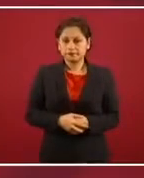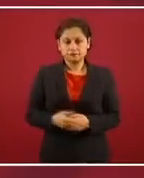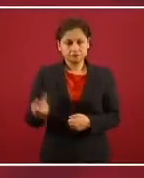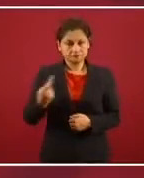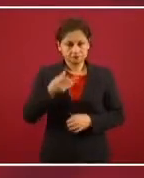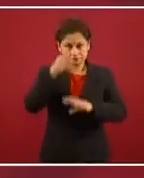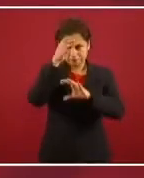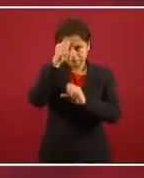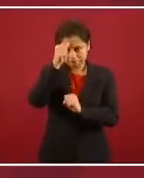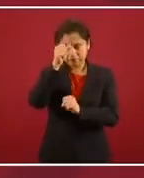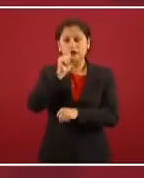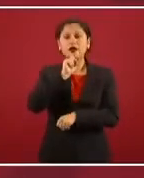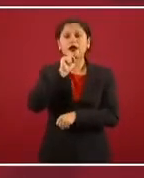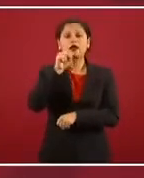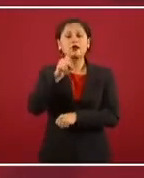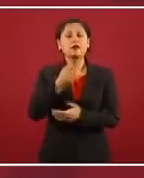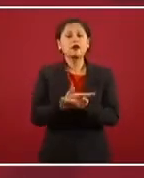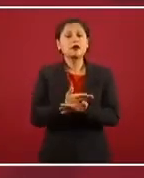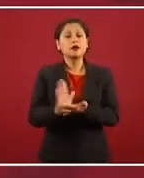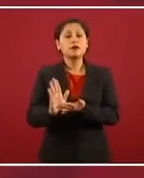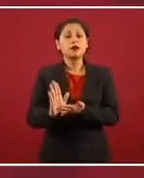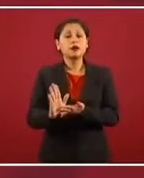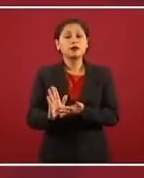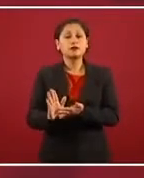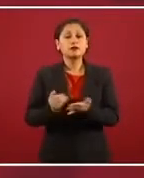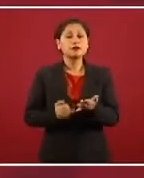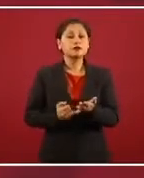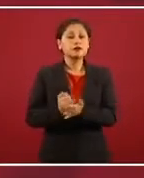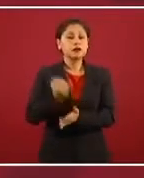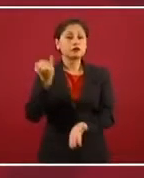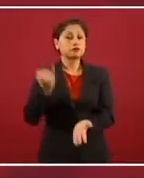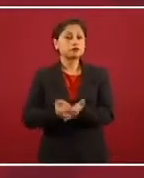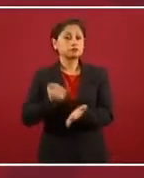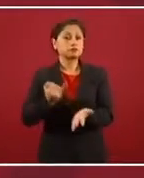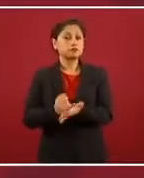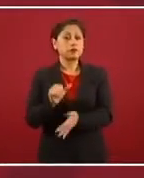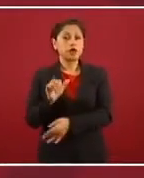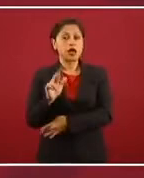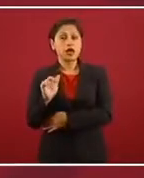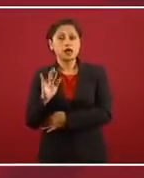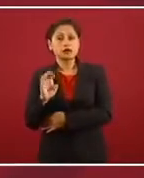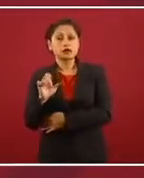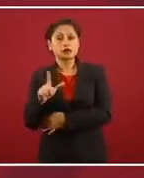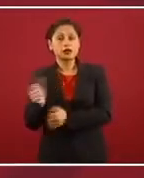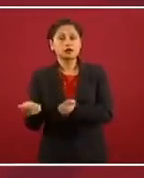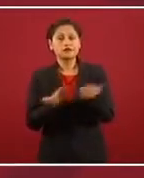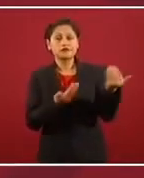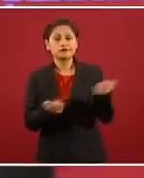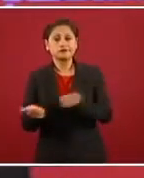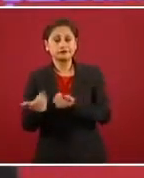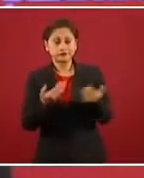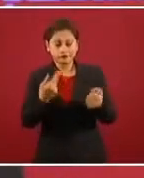establecer aranceles a las mercancías mexicanas. Además, hay un hecho